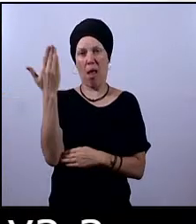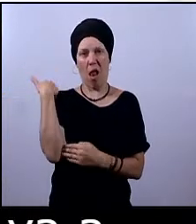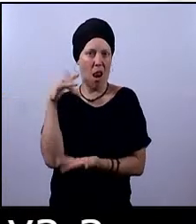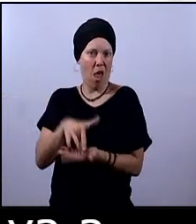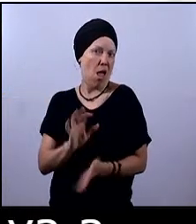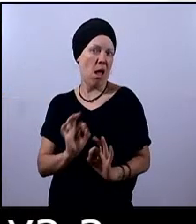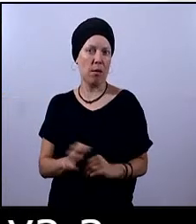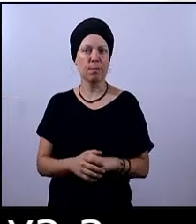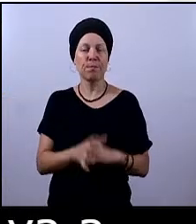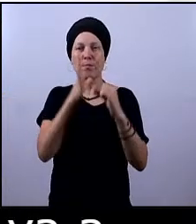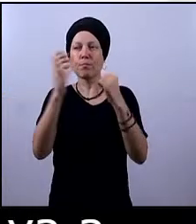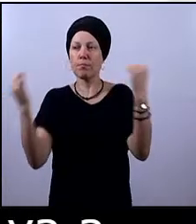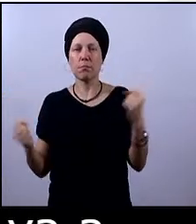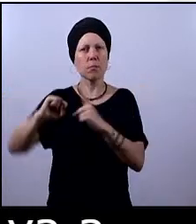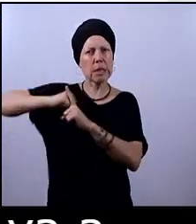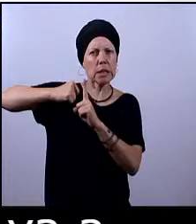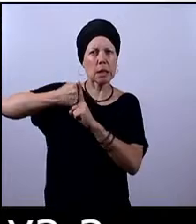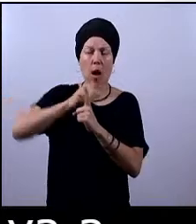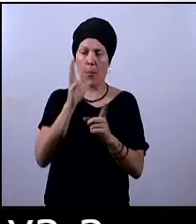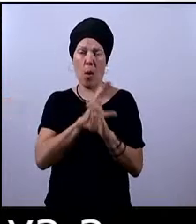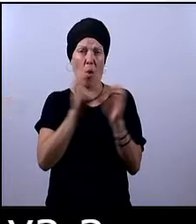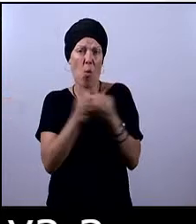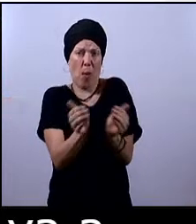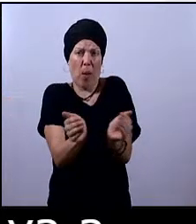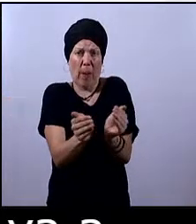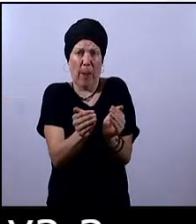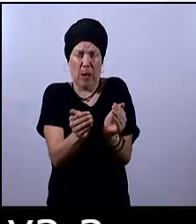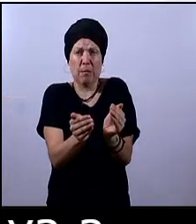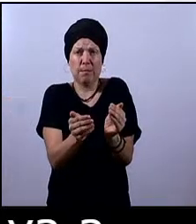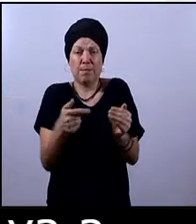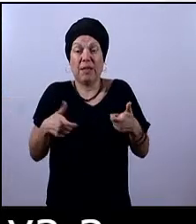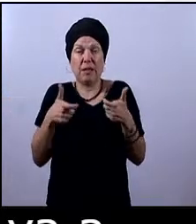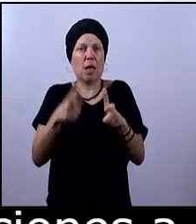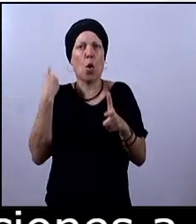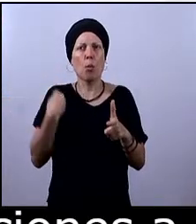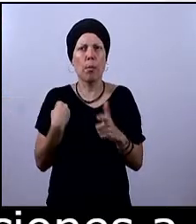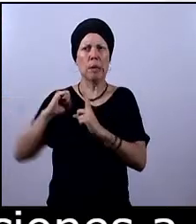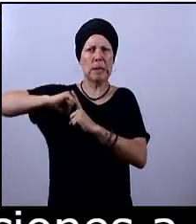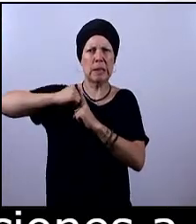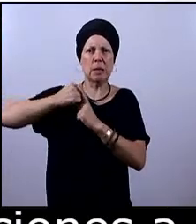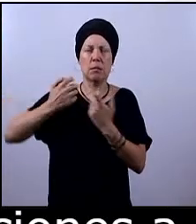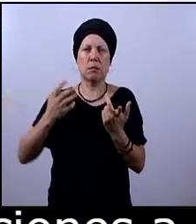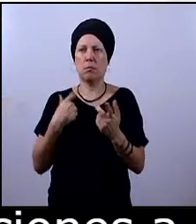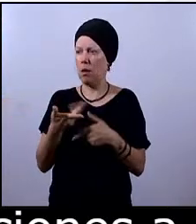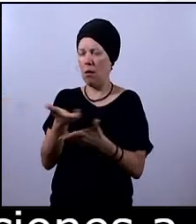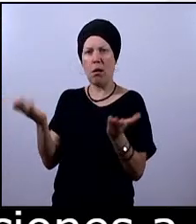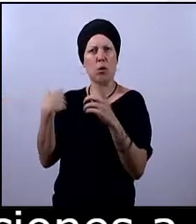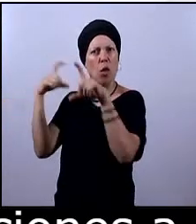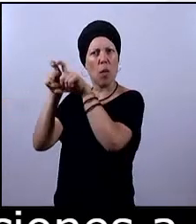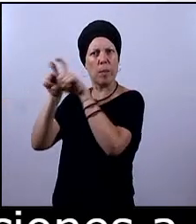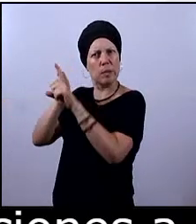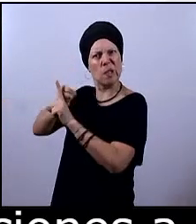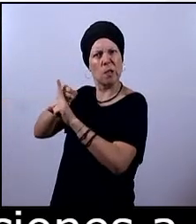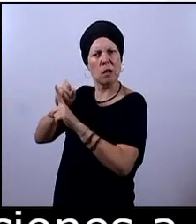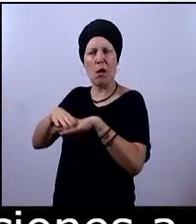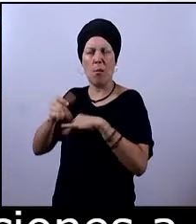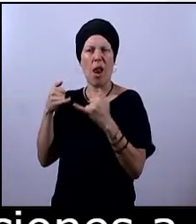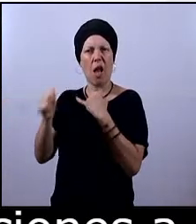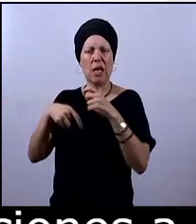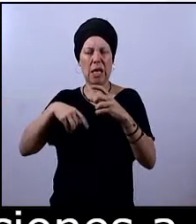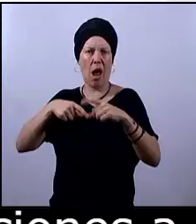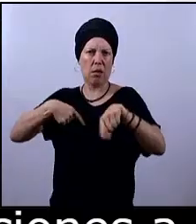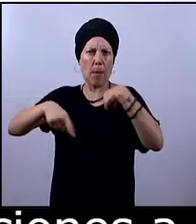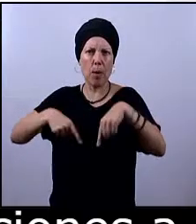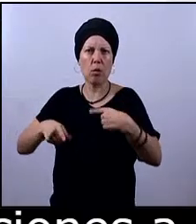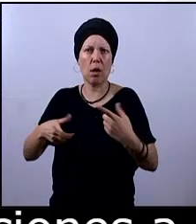Las coacciones a las que una parte minoritaria de este sector somete al resto de empresas para que estas líneas